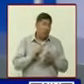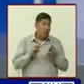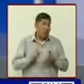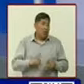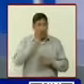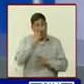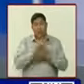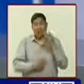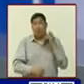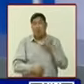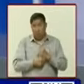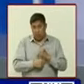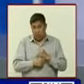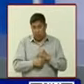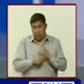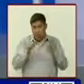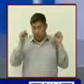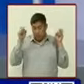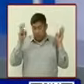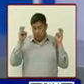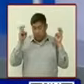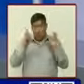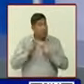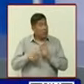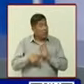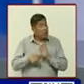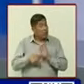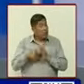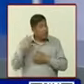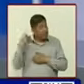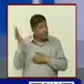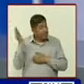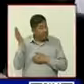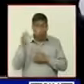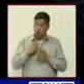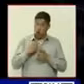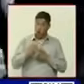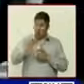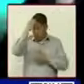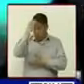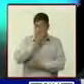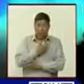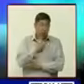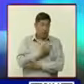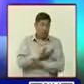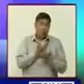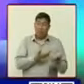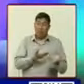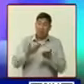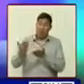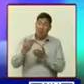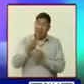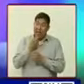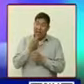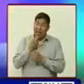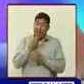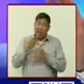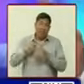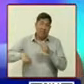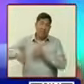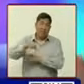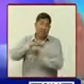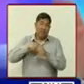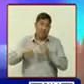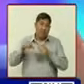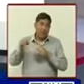de su confianza, entre comillas. Y después terminamos viendo ese tipo de casos. O llevan a sus hijos a los espacios de divertimento, esparcimiento de